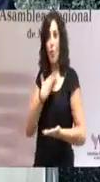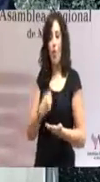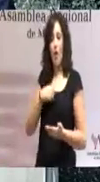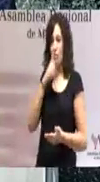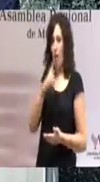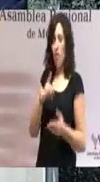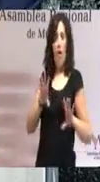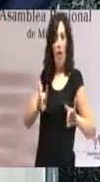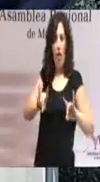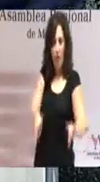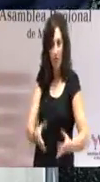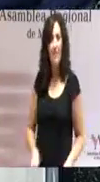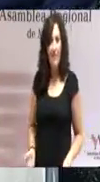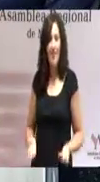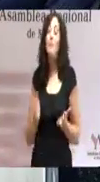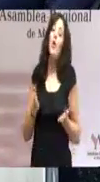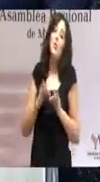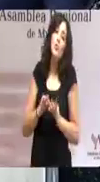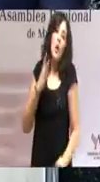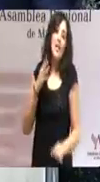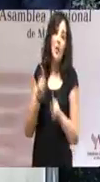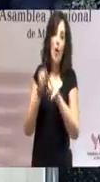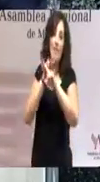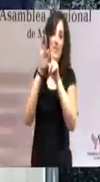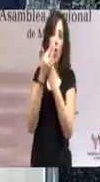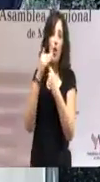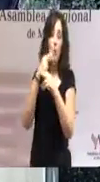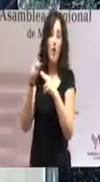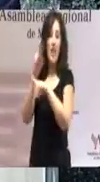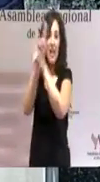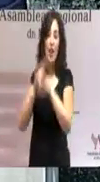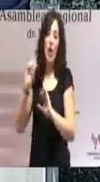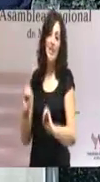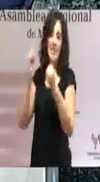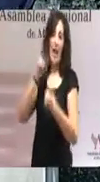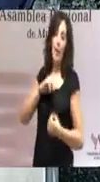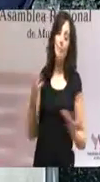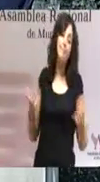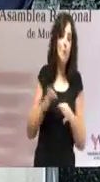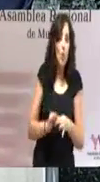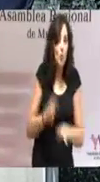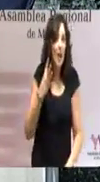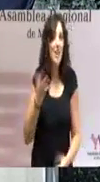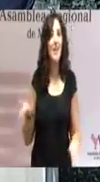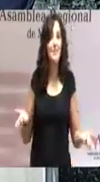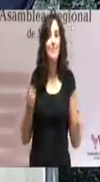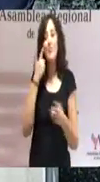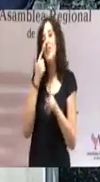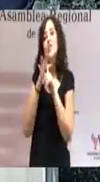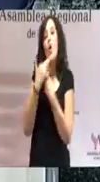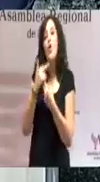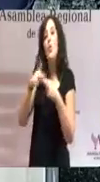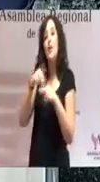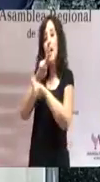Pero, afortunadamente, nos ha salvado la situación política internacional. Bueno, busquemos a un responsable de esa situación política